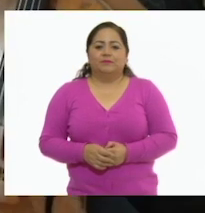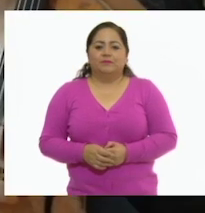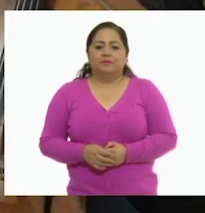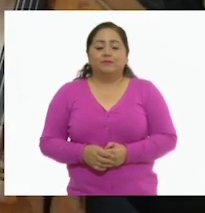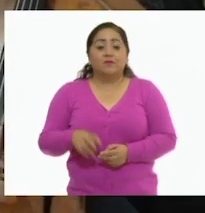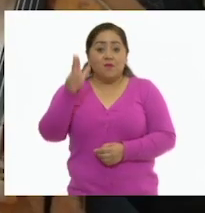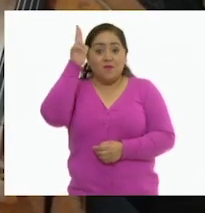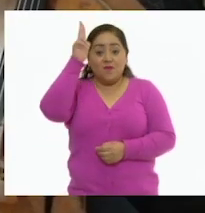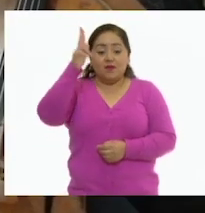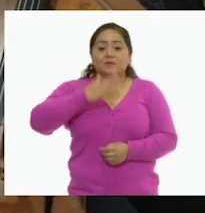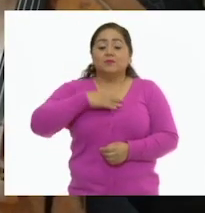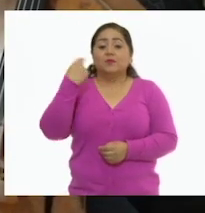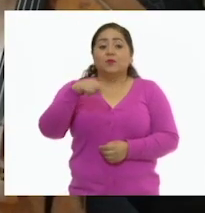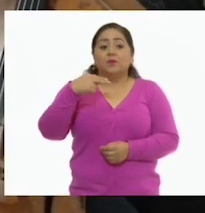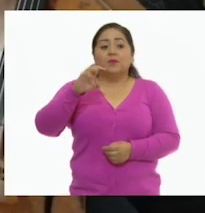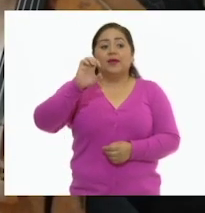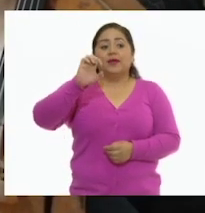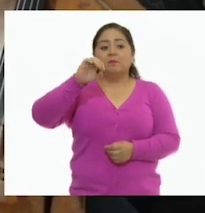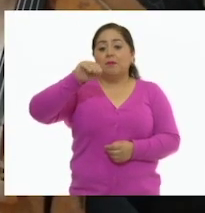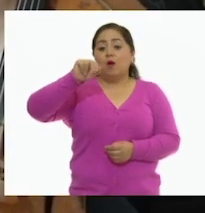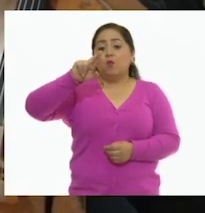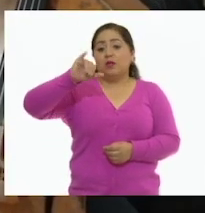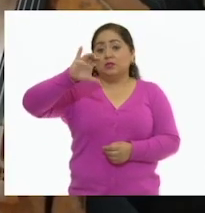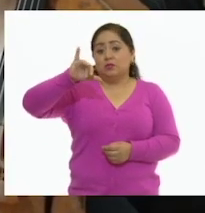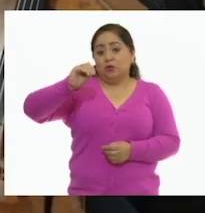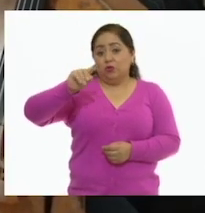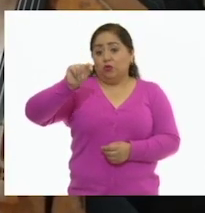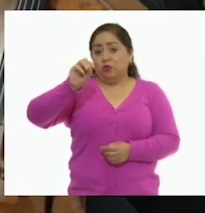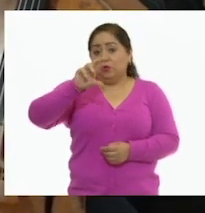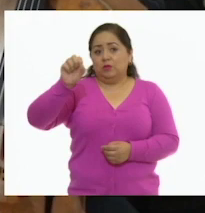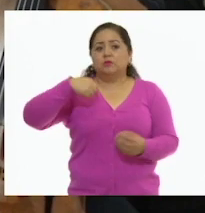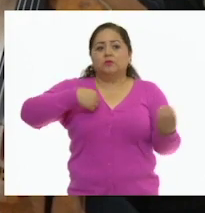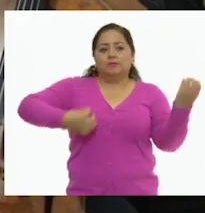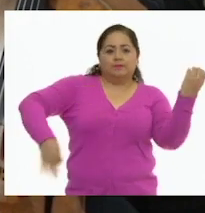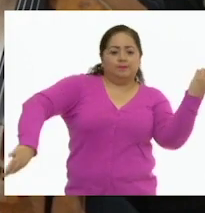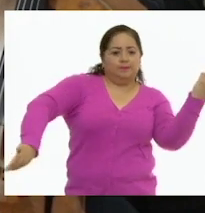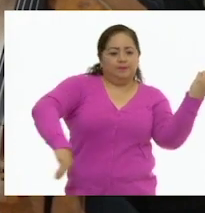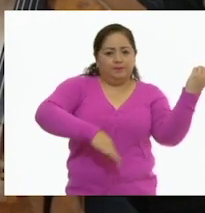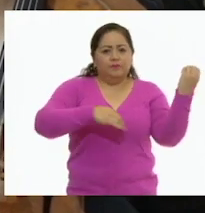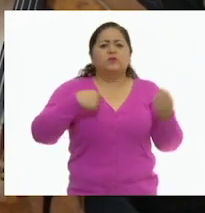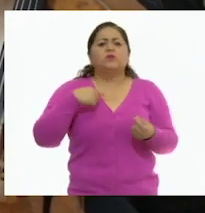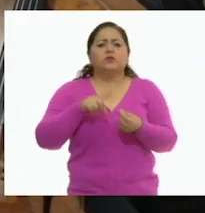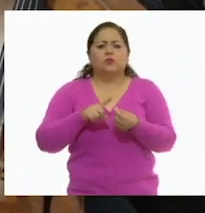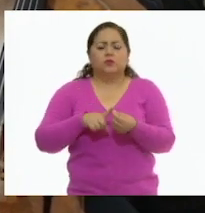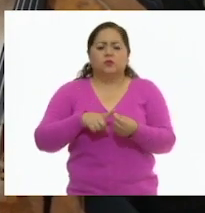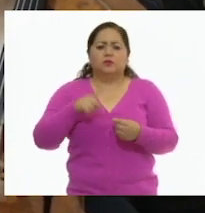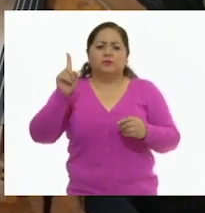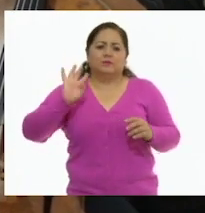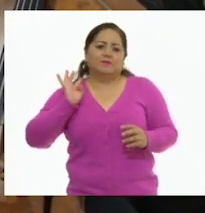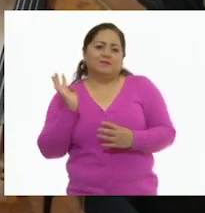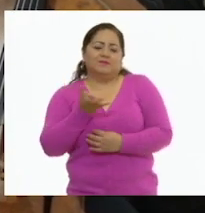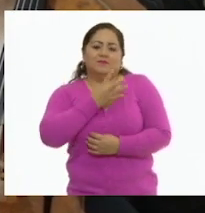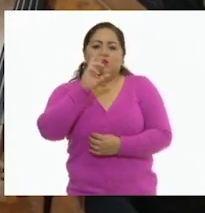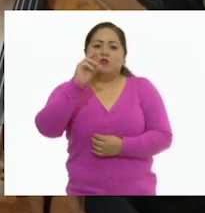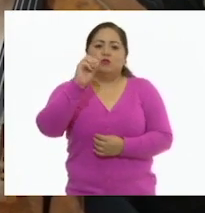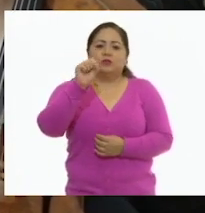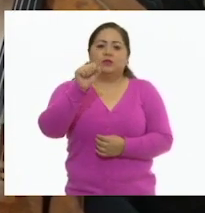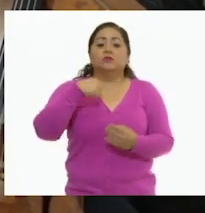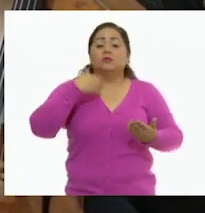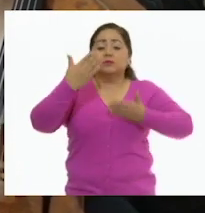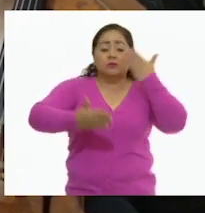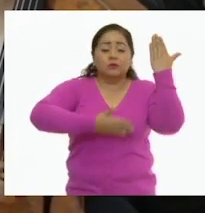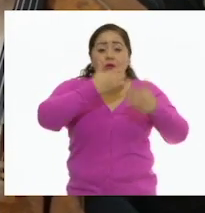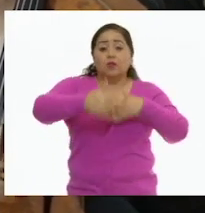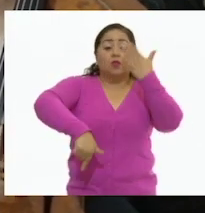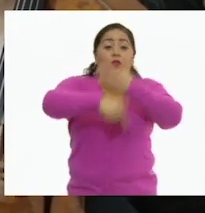Hola, ¿qué tal? Mi nombre es Eric Mauricio Torres, toco el violonchelo y soy egresado del Conservatorio de las Rosas, donde estudié por